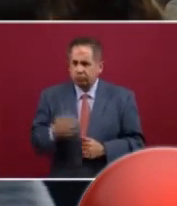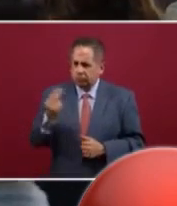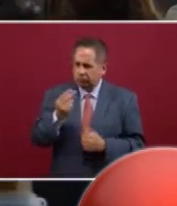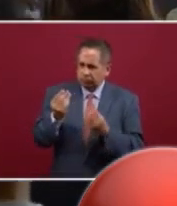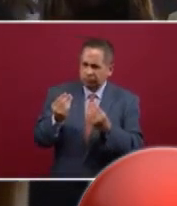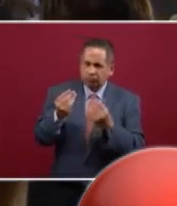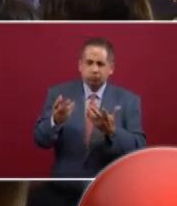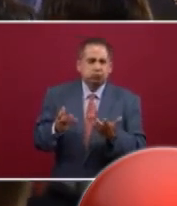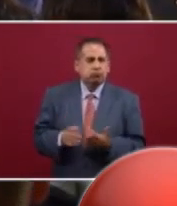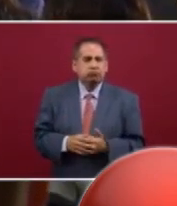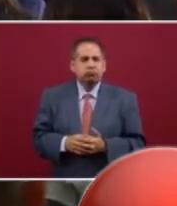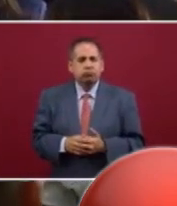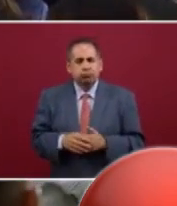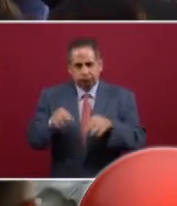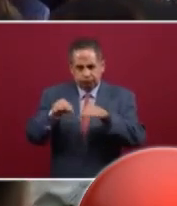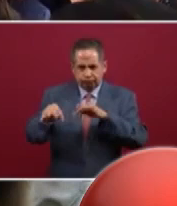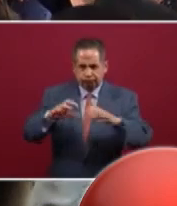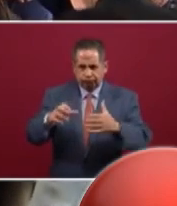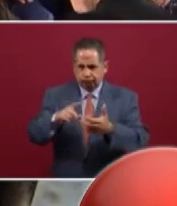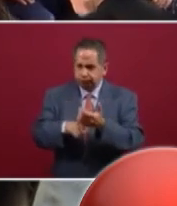mucho trabajo.